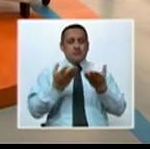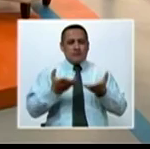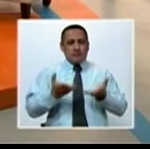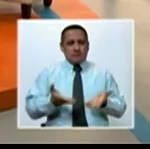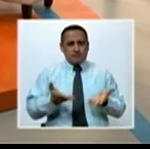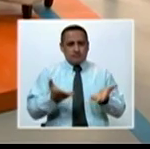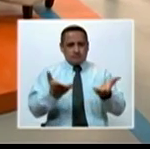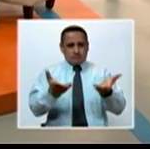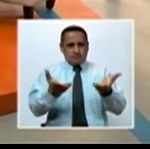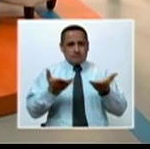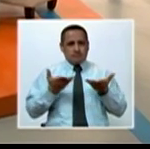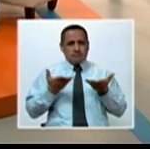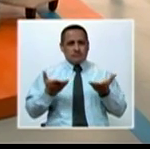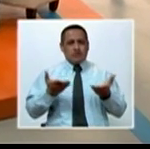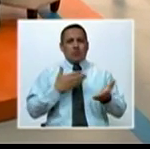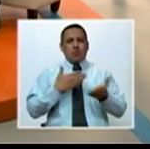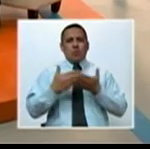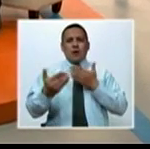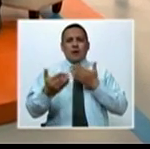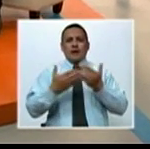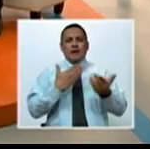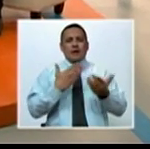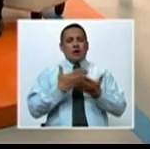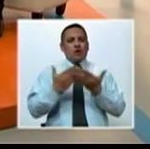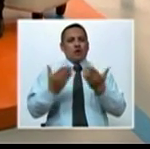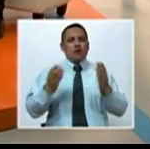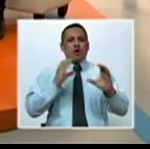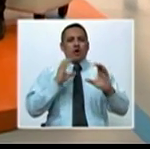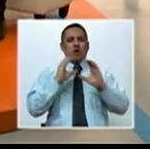conversar. Encantado. Bueno,